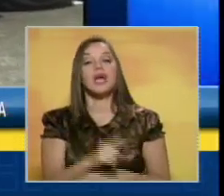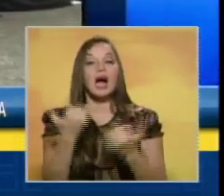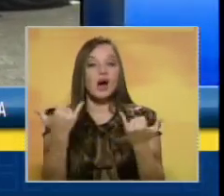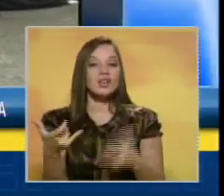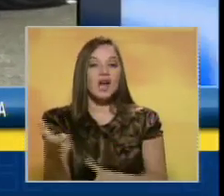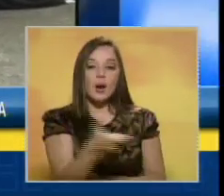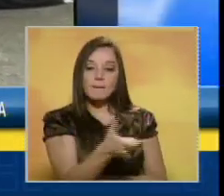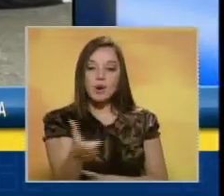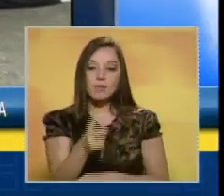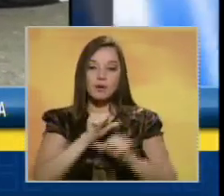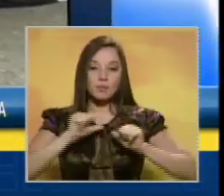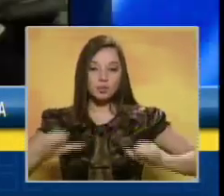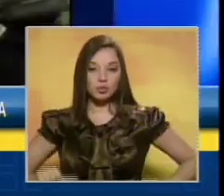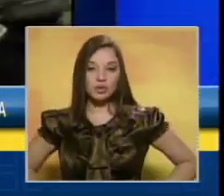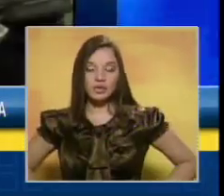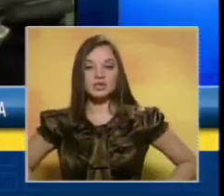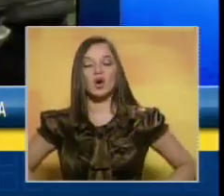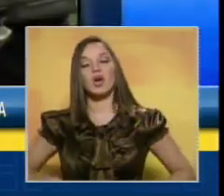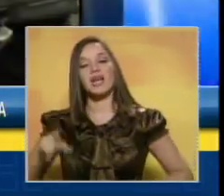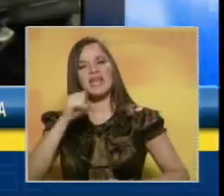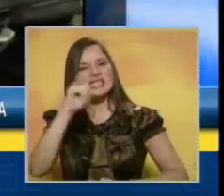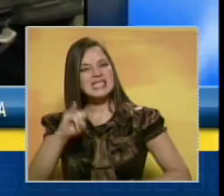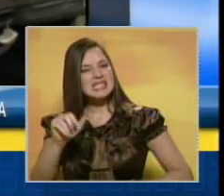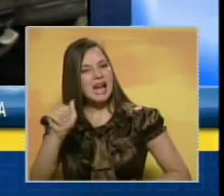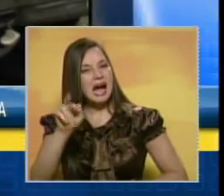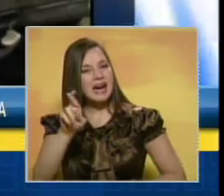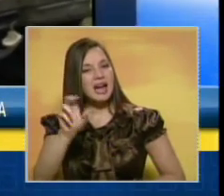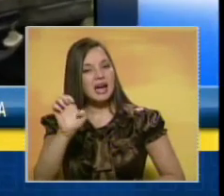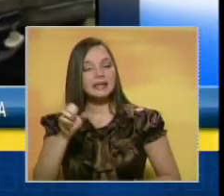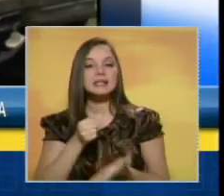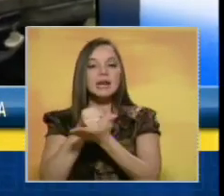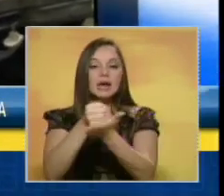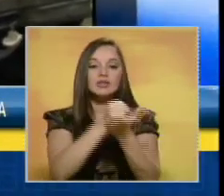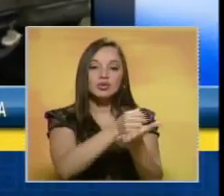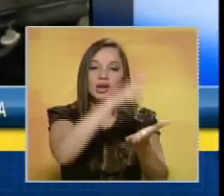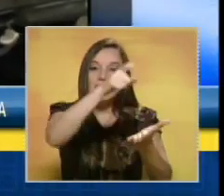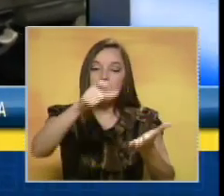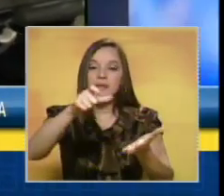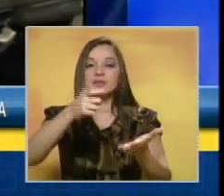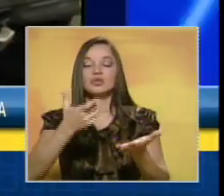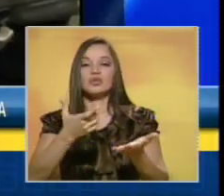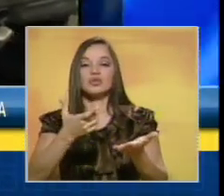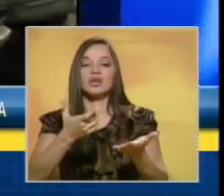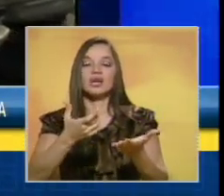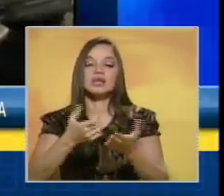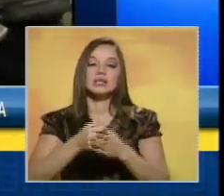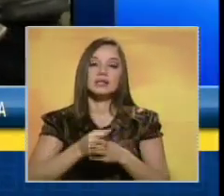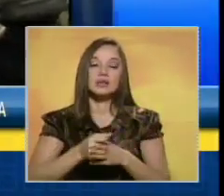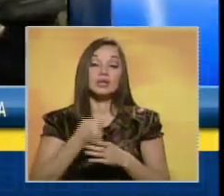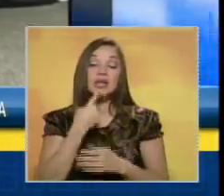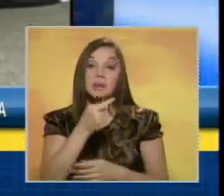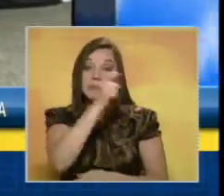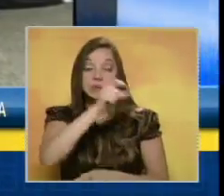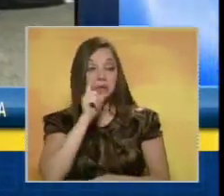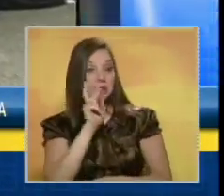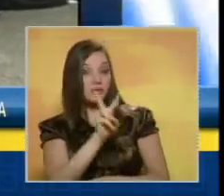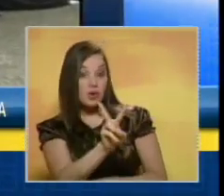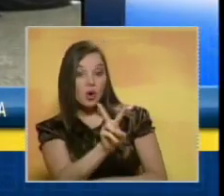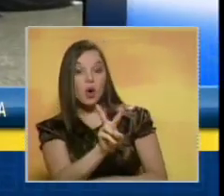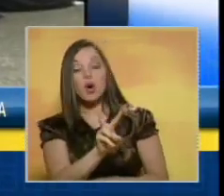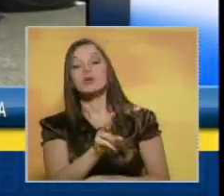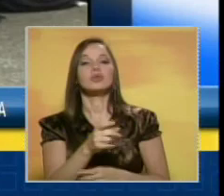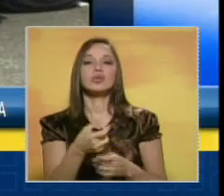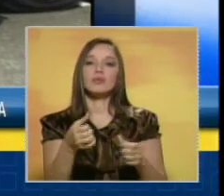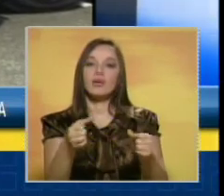Portuguesa y de Sarare socorren en conjunto a las víctimas. Según versiones de testigos, el accidente habría ocurrido